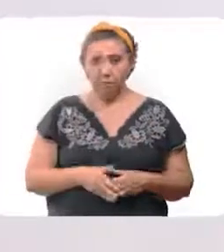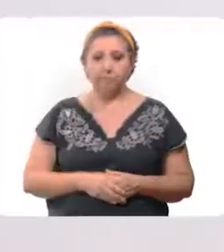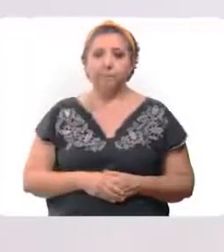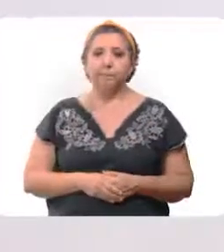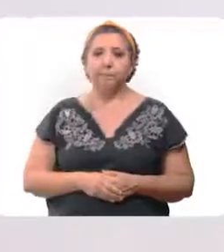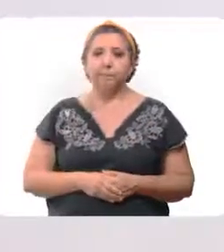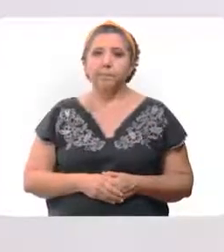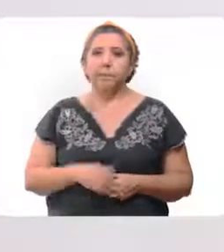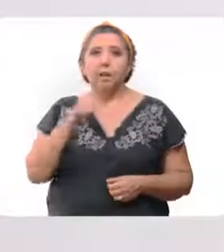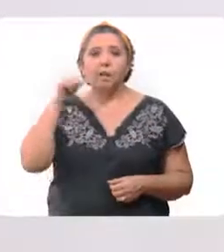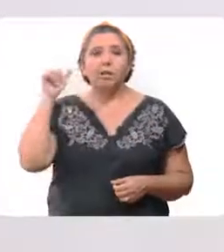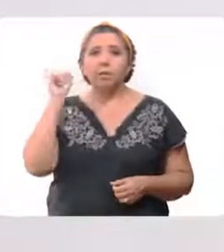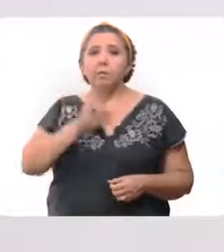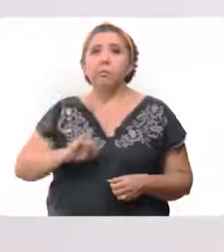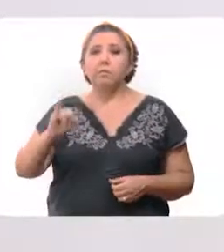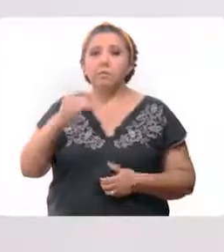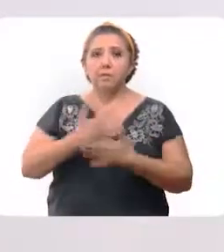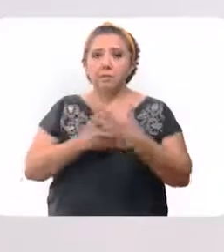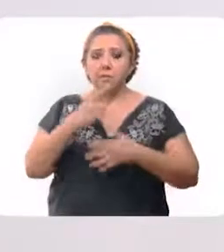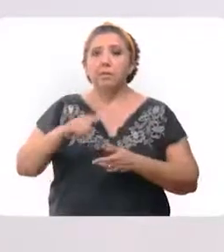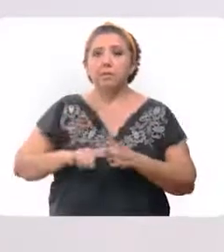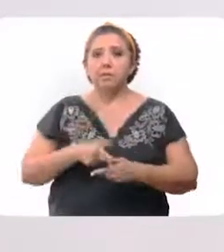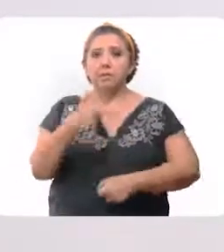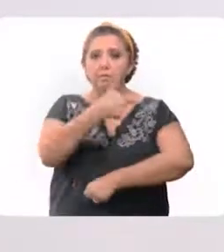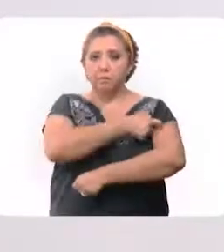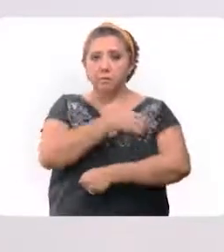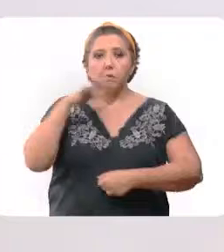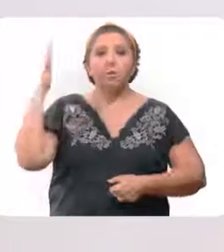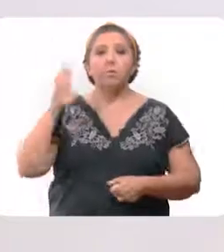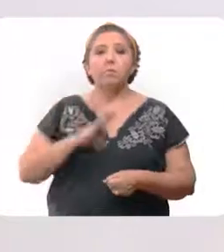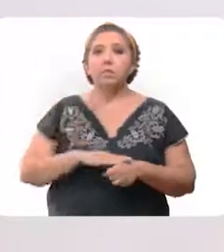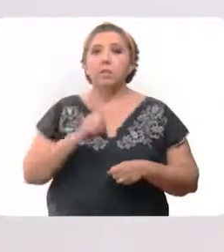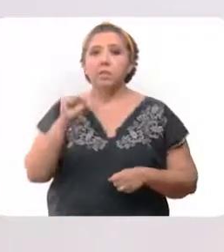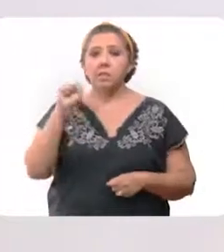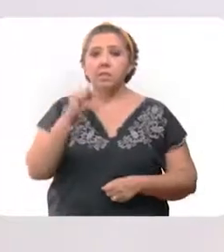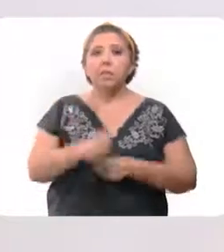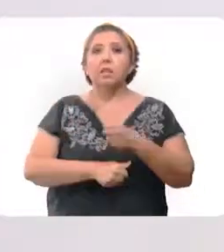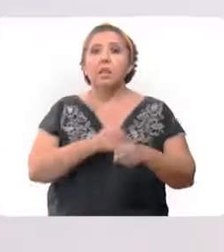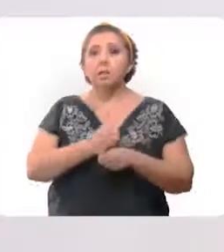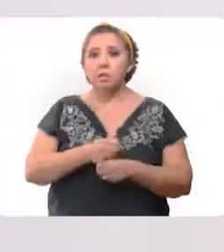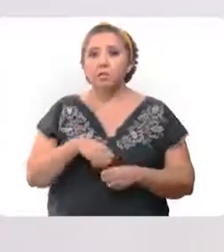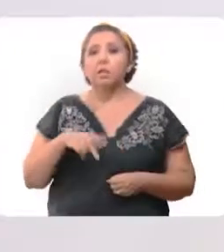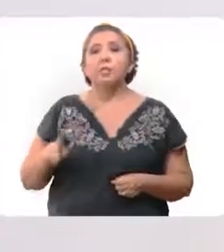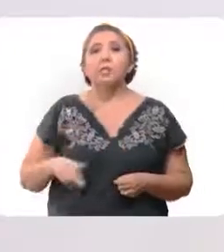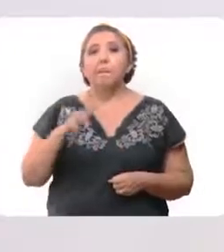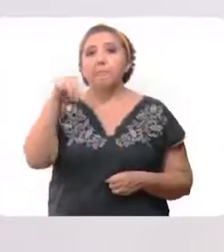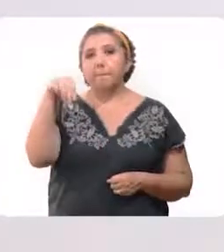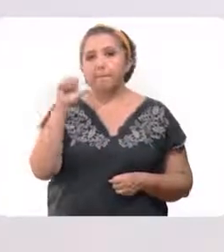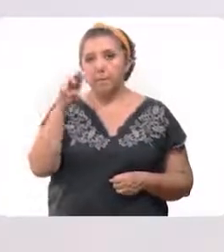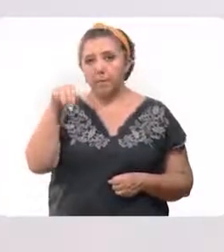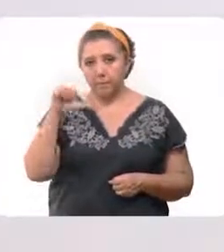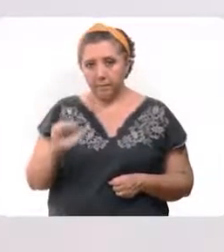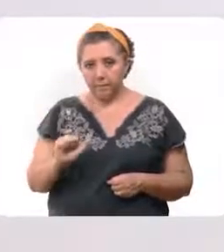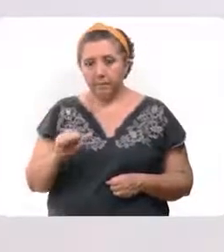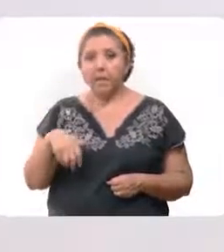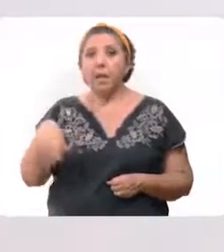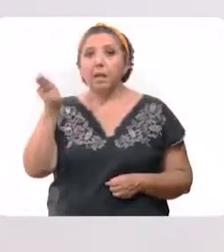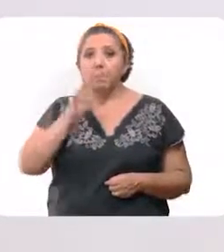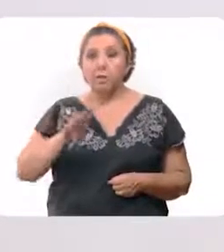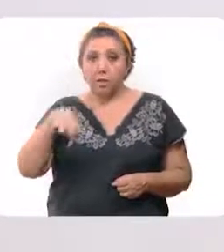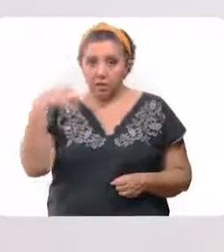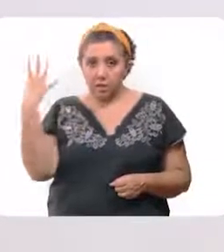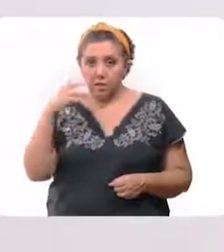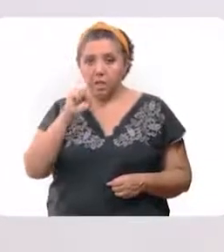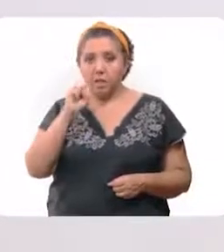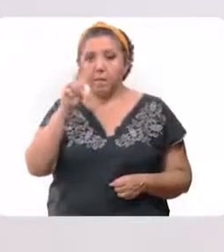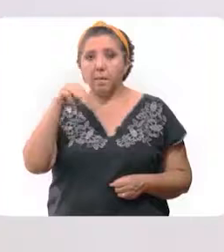complique. Ayer jueves 15 se inició la aplicación de vacunas a adultos mayores de 60 años en el municipio de Mama. El miércoles